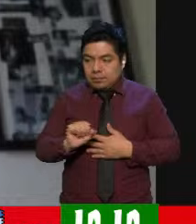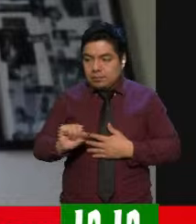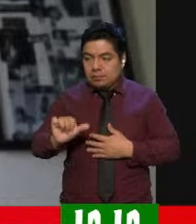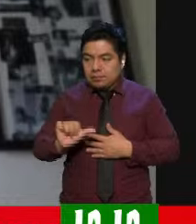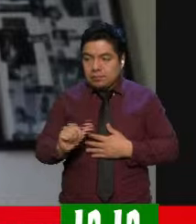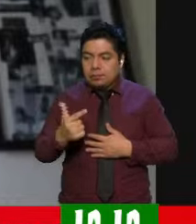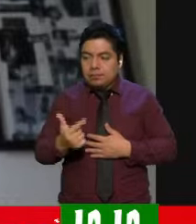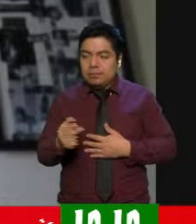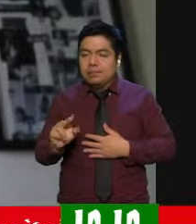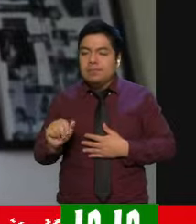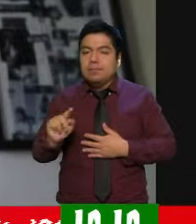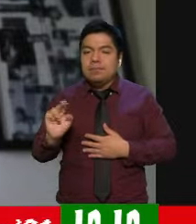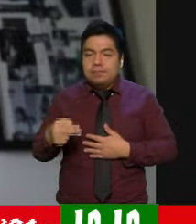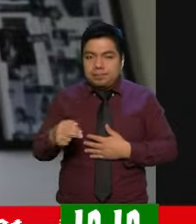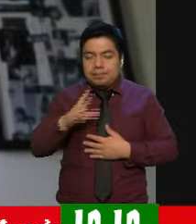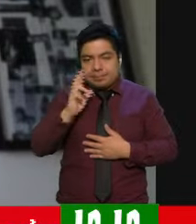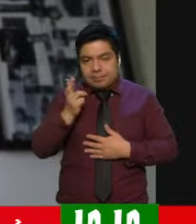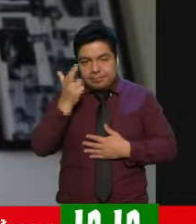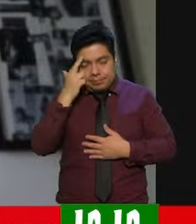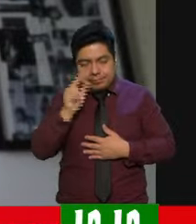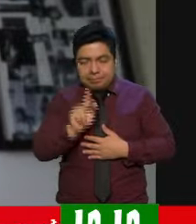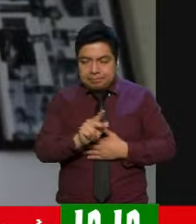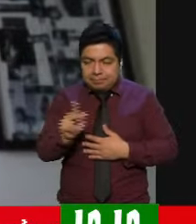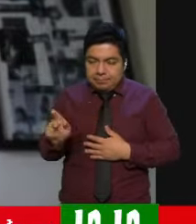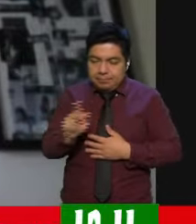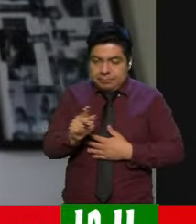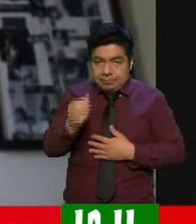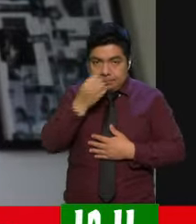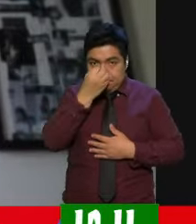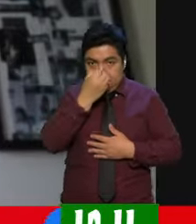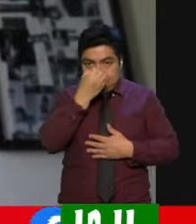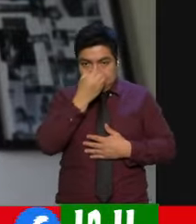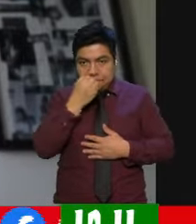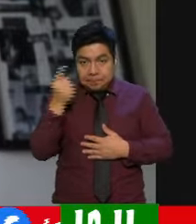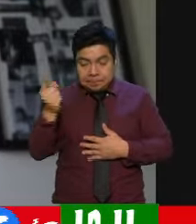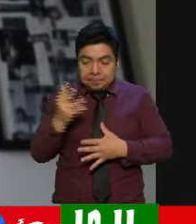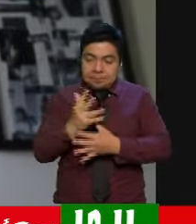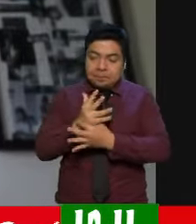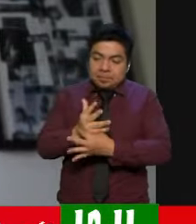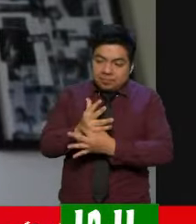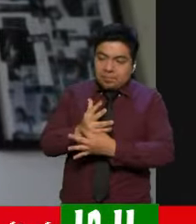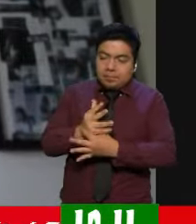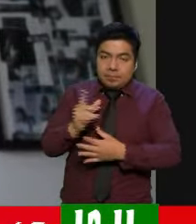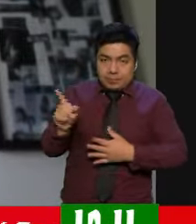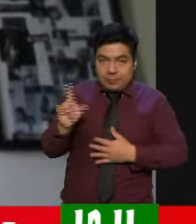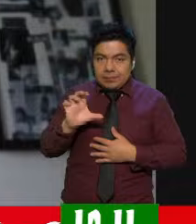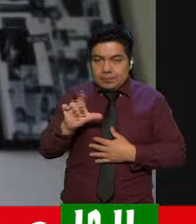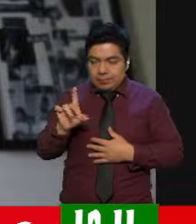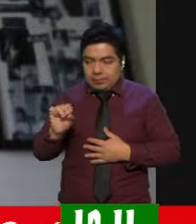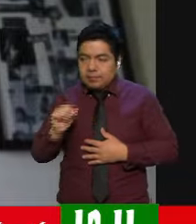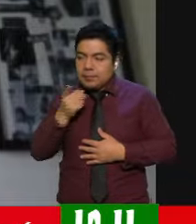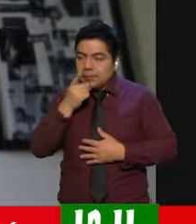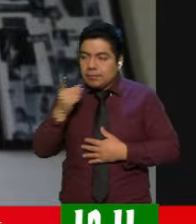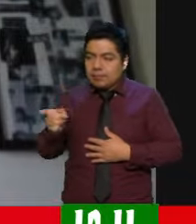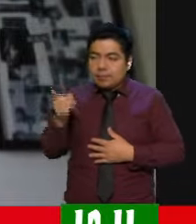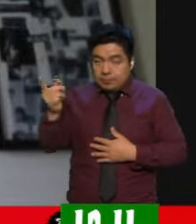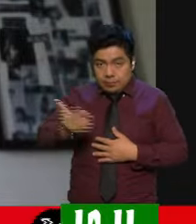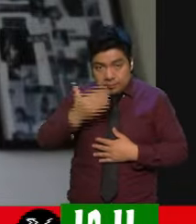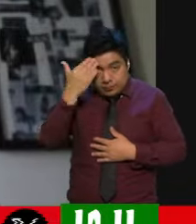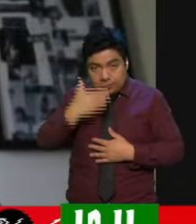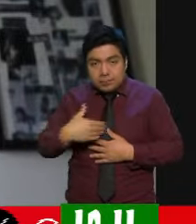hablábamos de recientemente fallecido José Agustín. Quisiera citar lo que decía José Agustín de Carlos Arellano: un